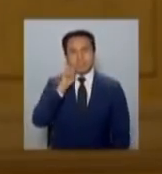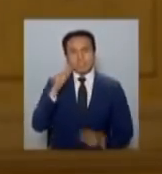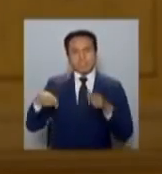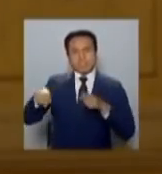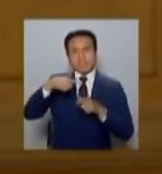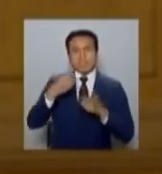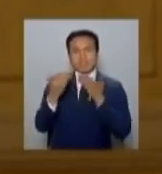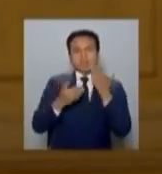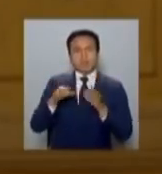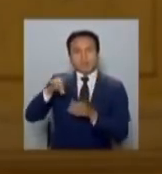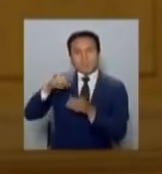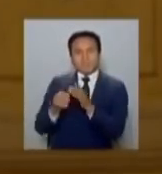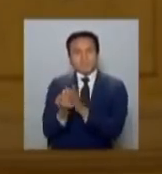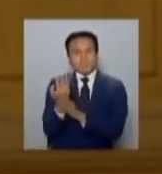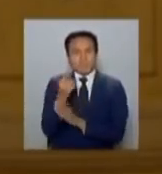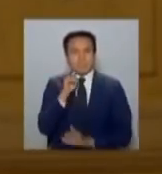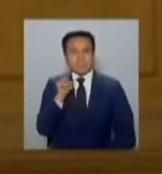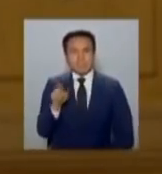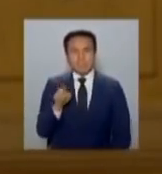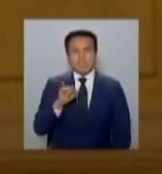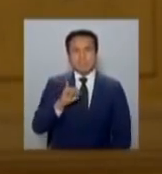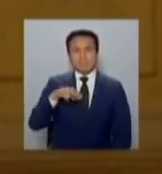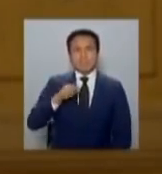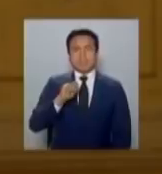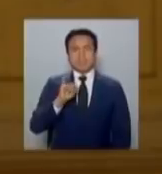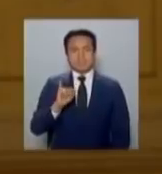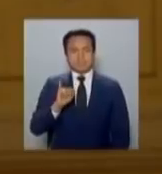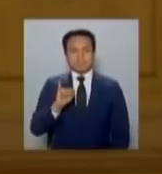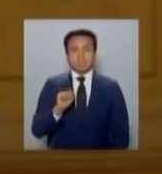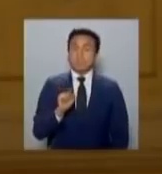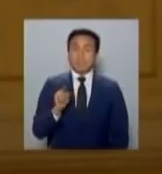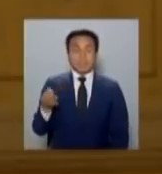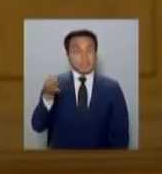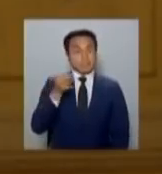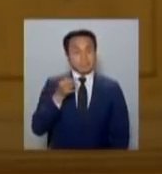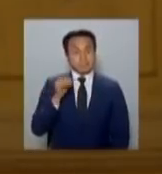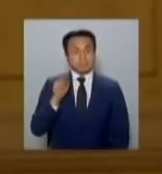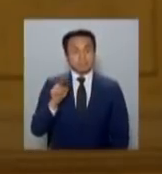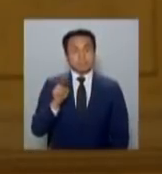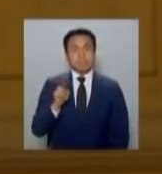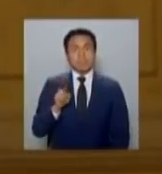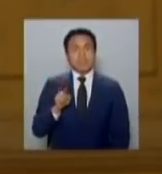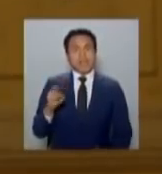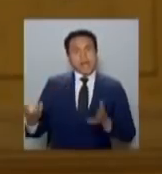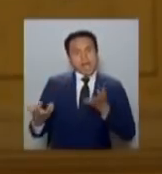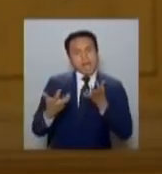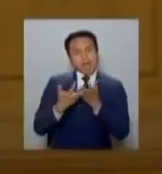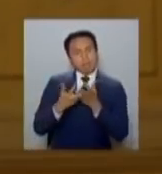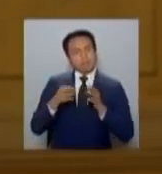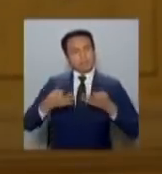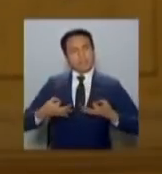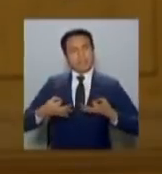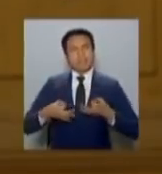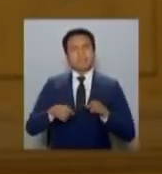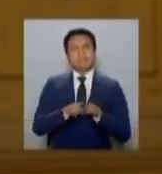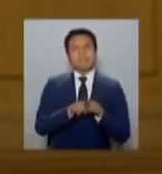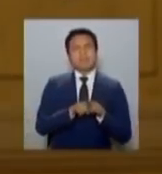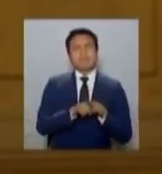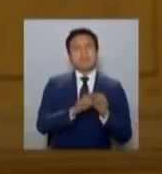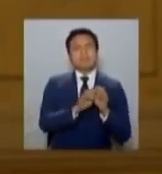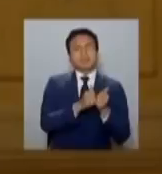la situación del país, no es que hubo un terremoto, se descubrió un sustituto al